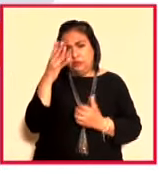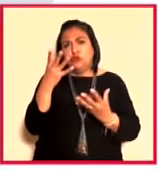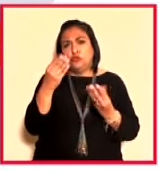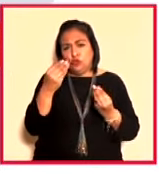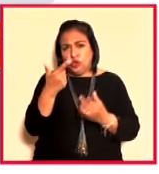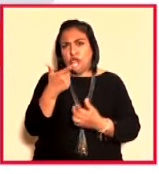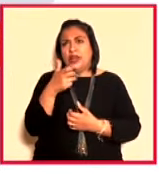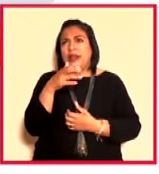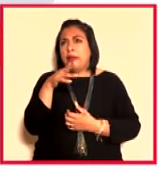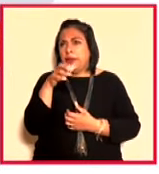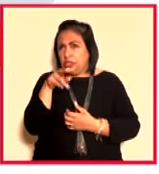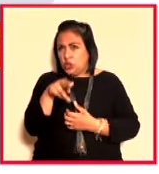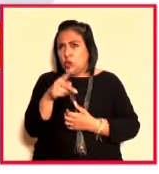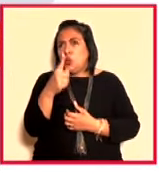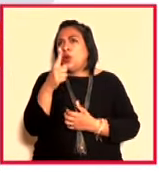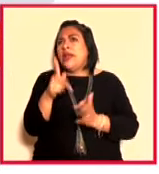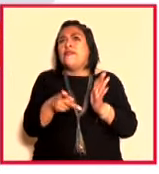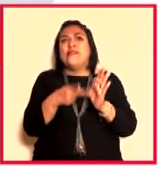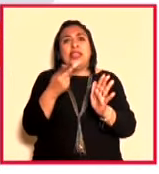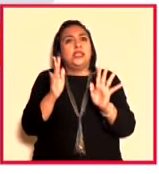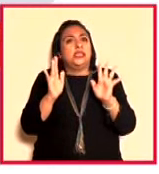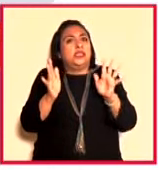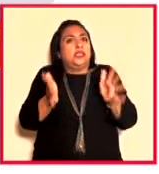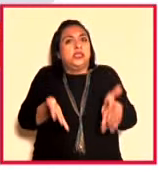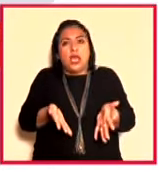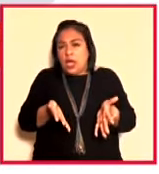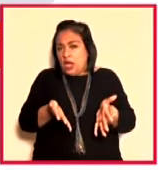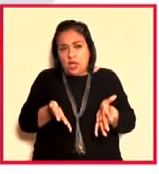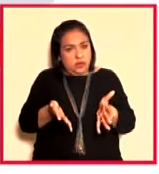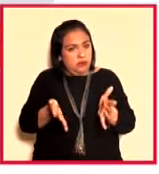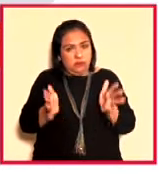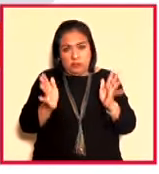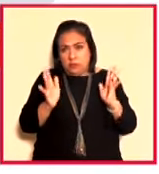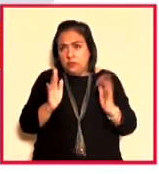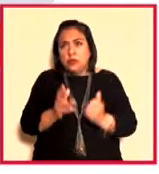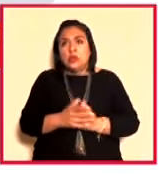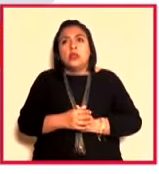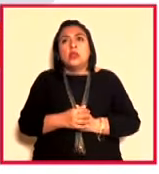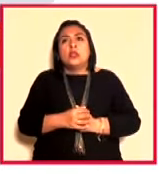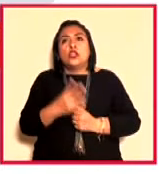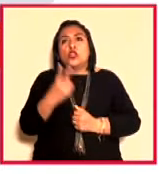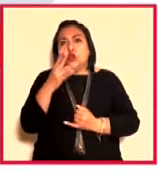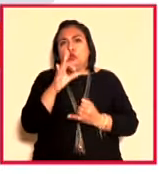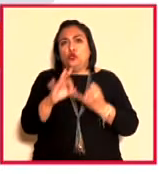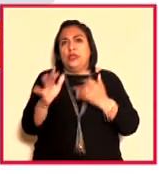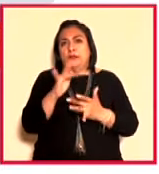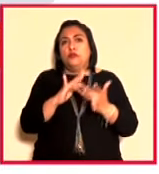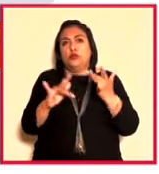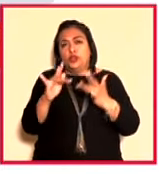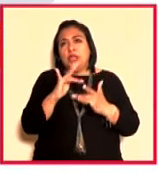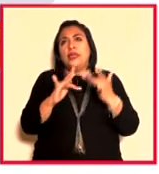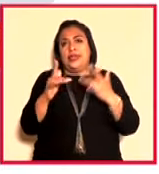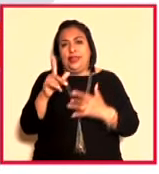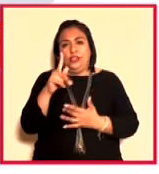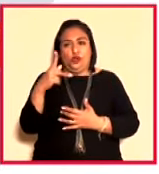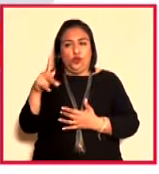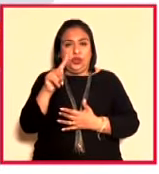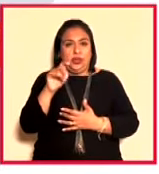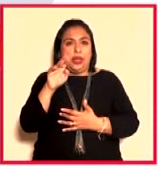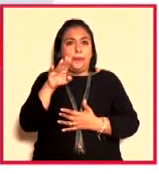grabaciones de una sola toma. Los dos últimos álbums que Tambuco ha grabado han